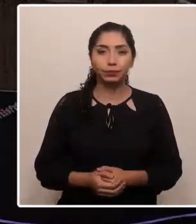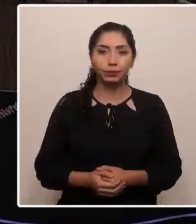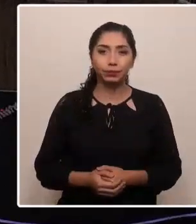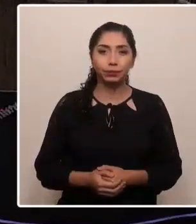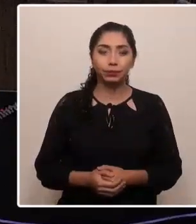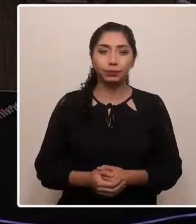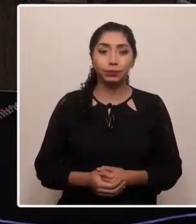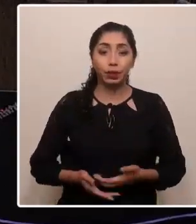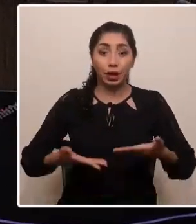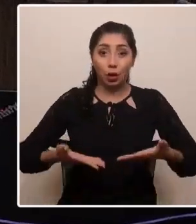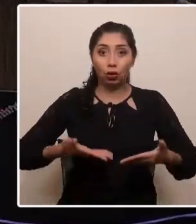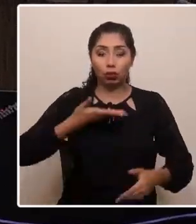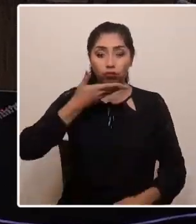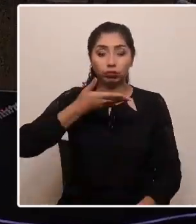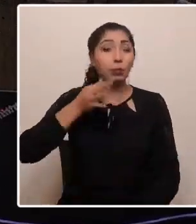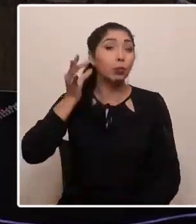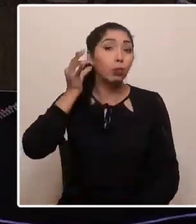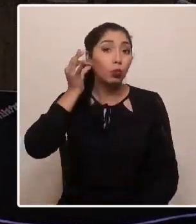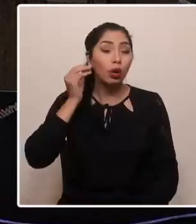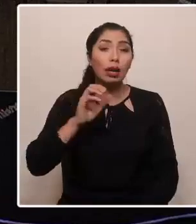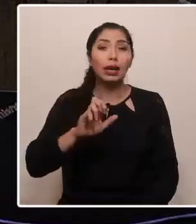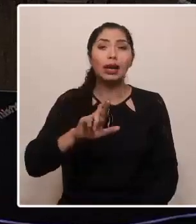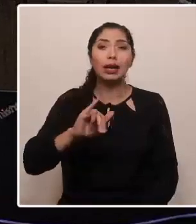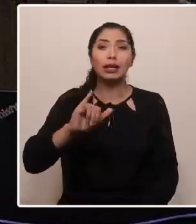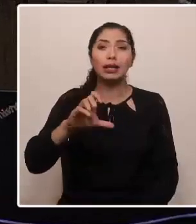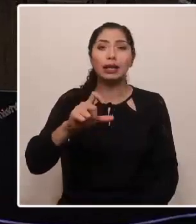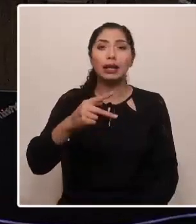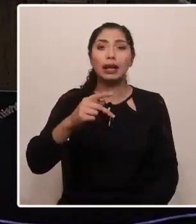Tiene la palabra la convencional Erika Portilla.